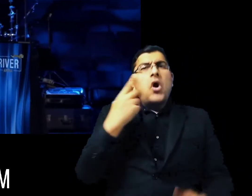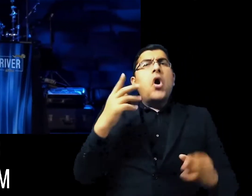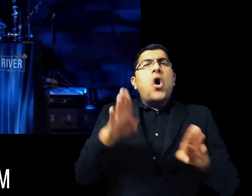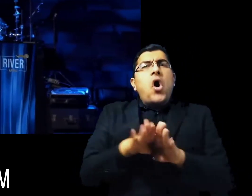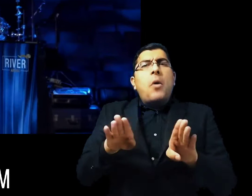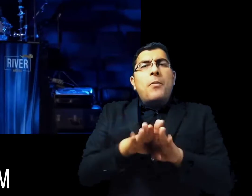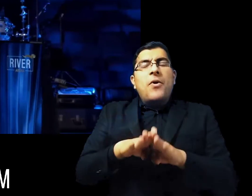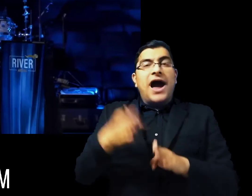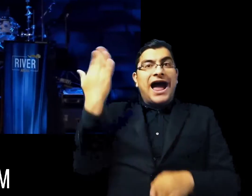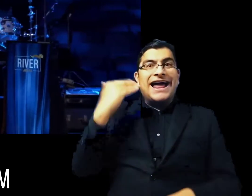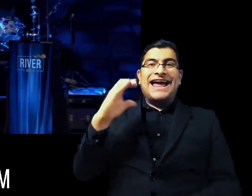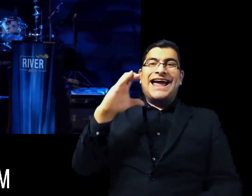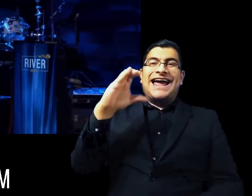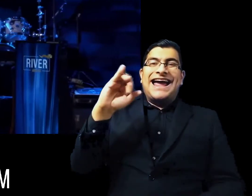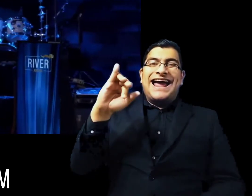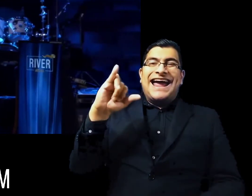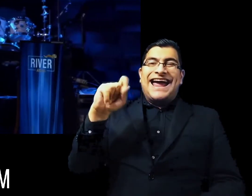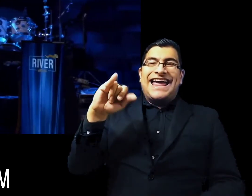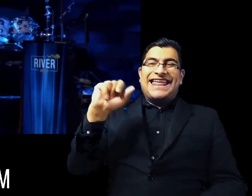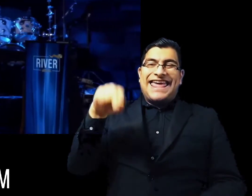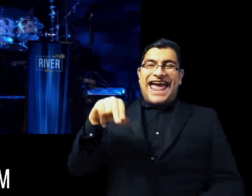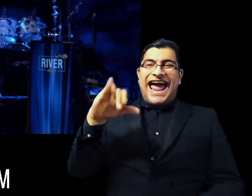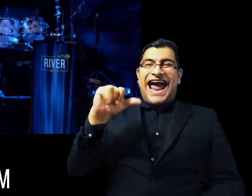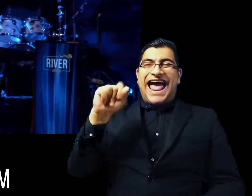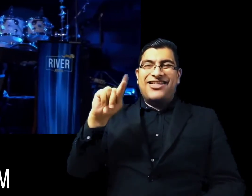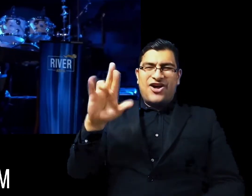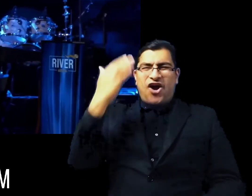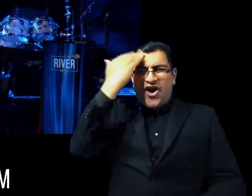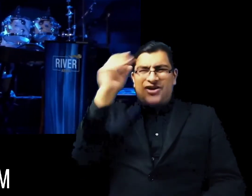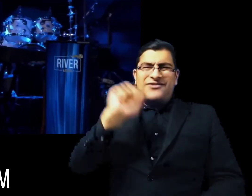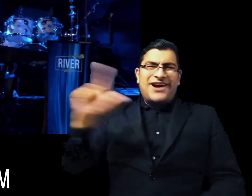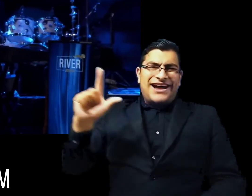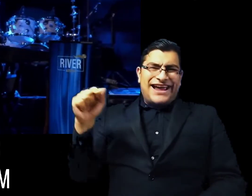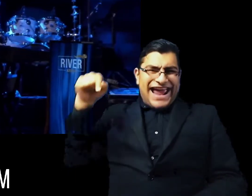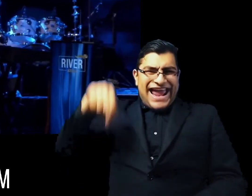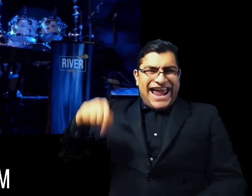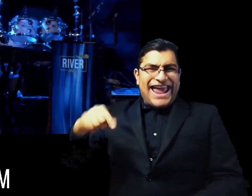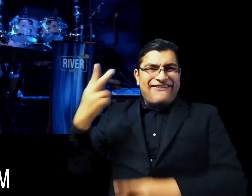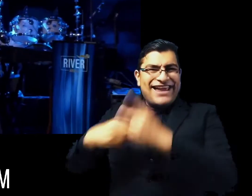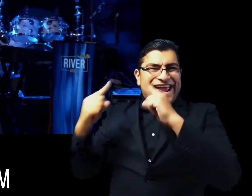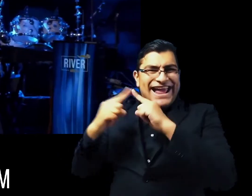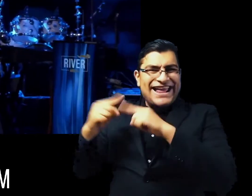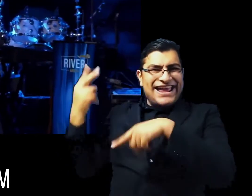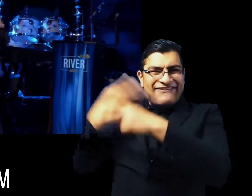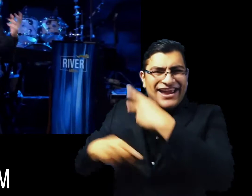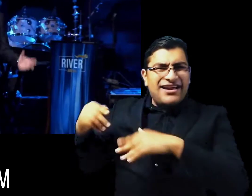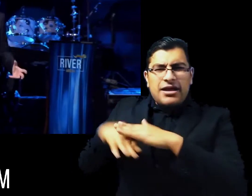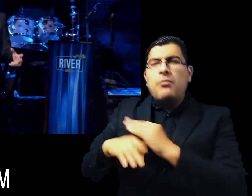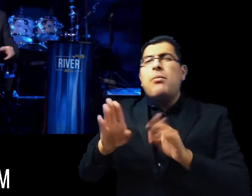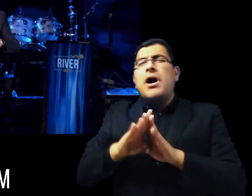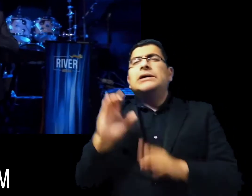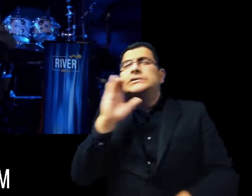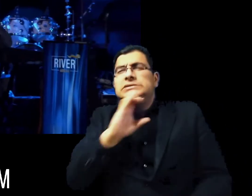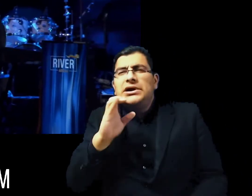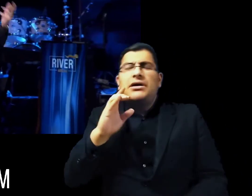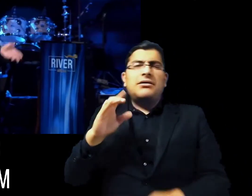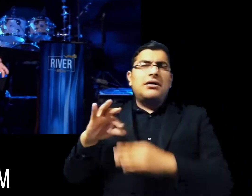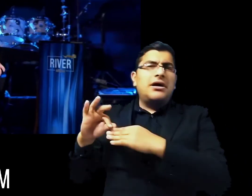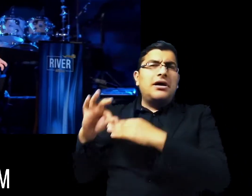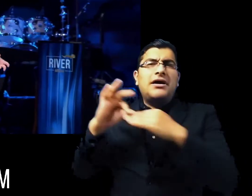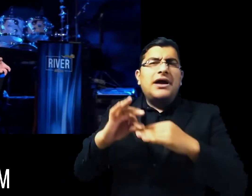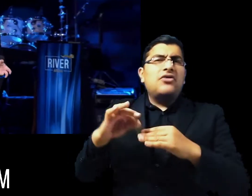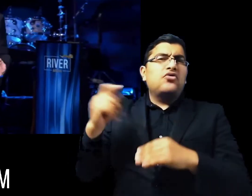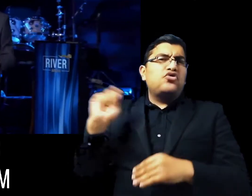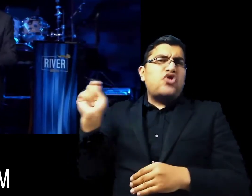en su momento Cristian Castro, el famoso, el cantante, vino un par de veces aquí a River Arena por curiosidad, porque lo trajo la